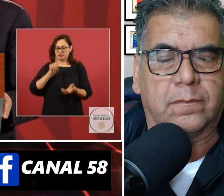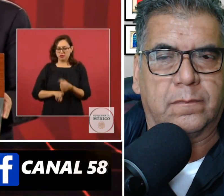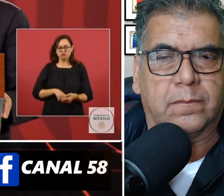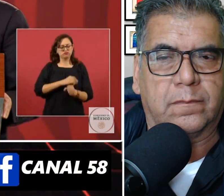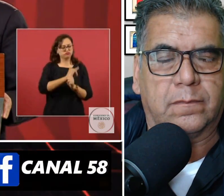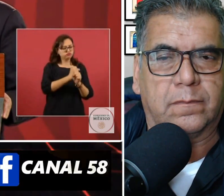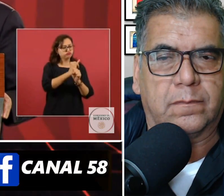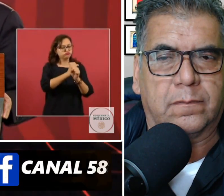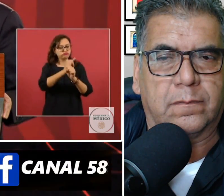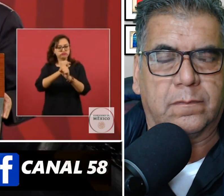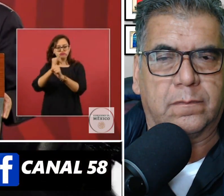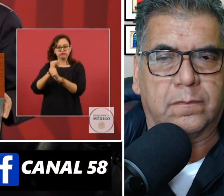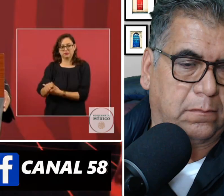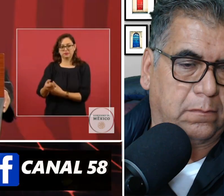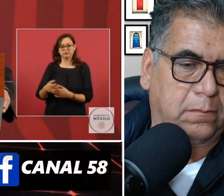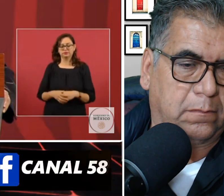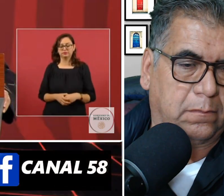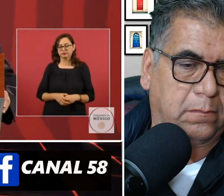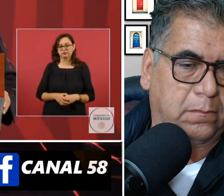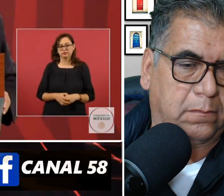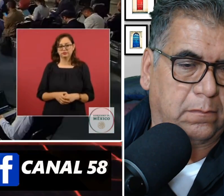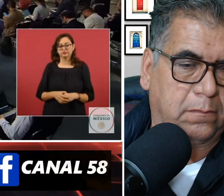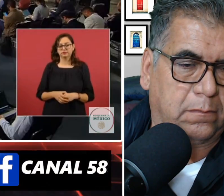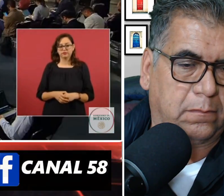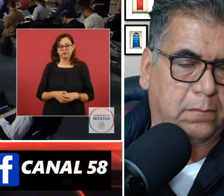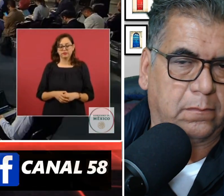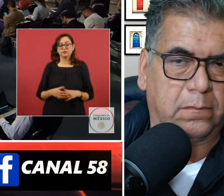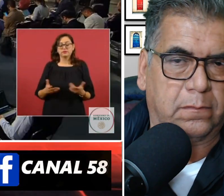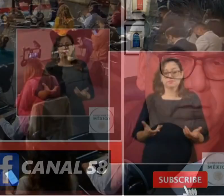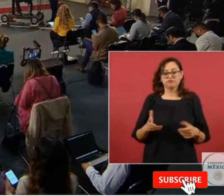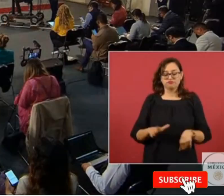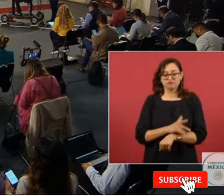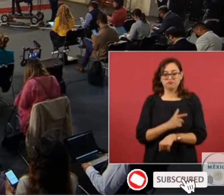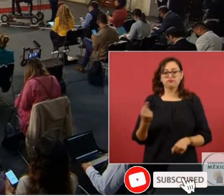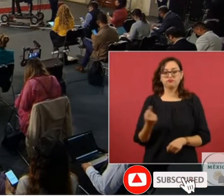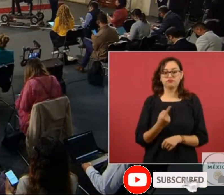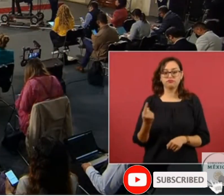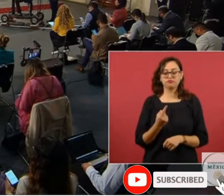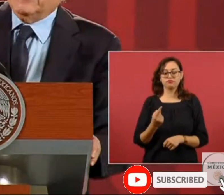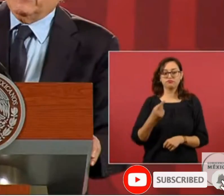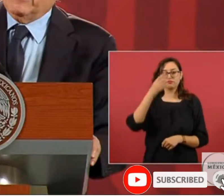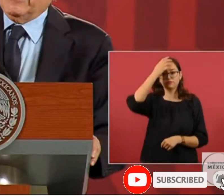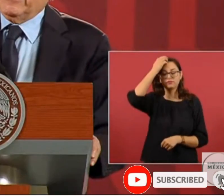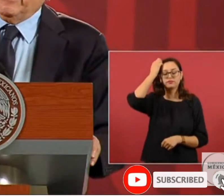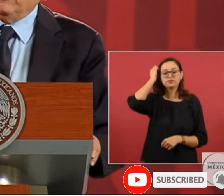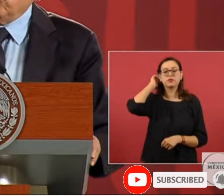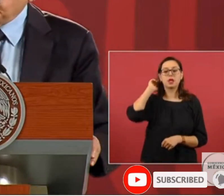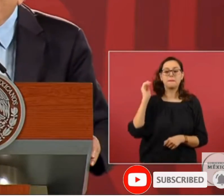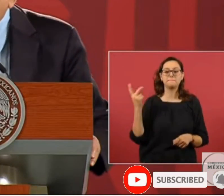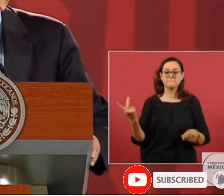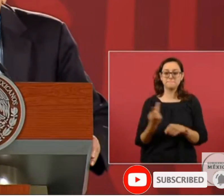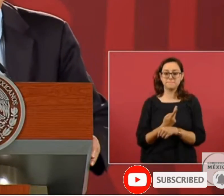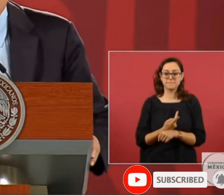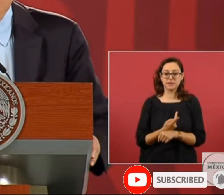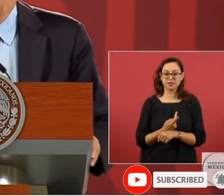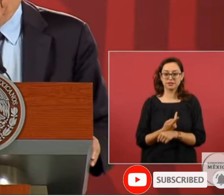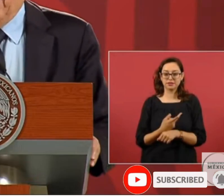antes las facultades que tiene ahora y bueno, pues ha habido un aprendizaje.